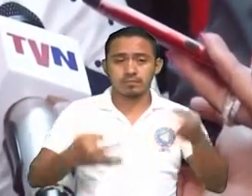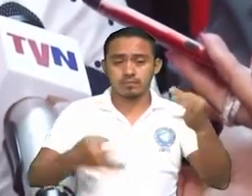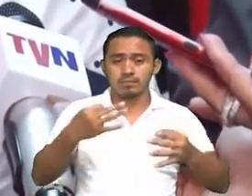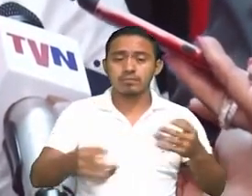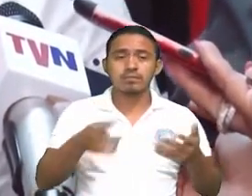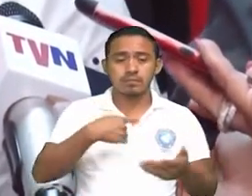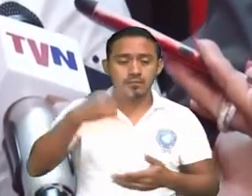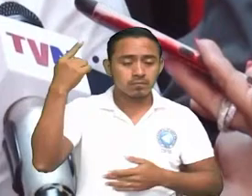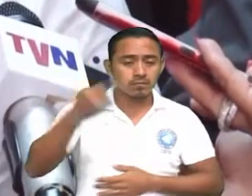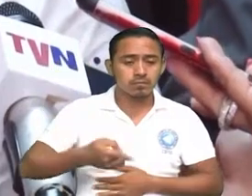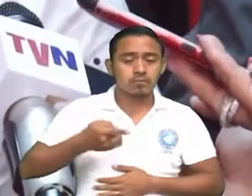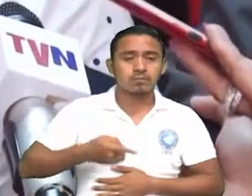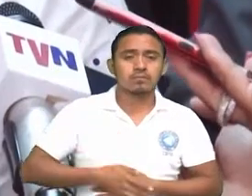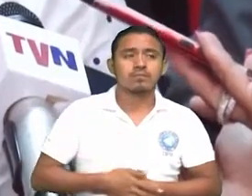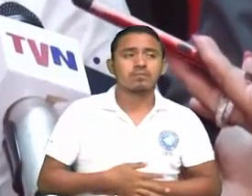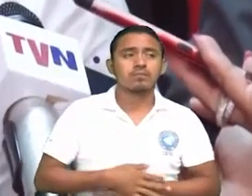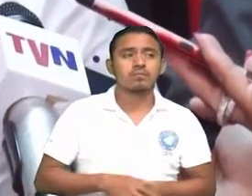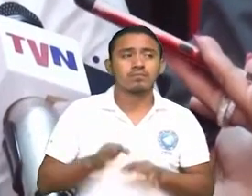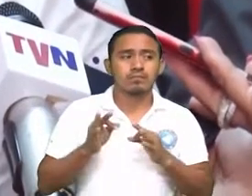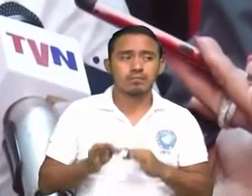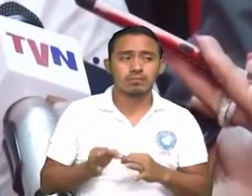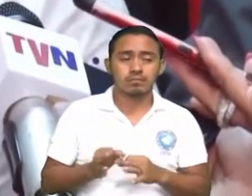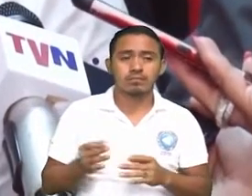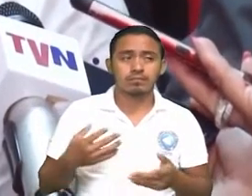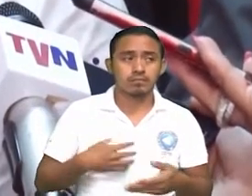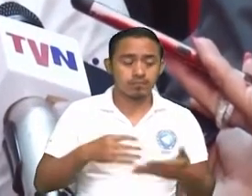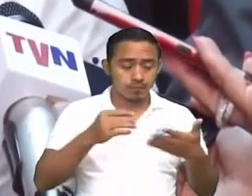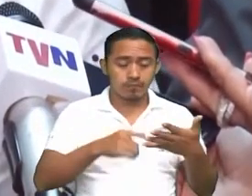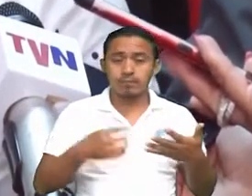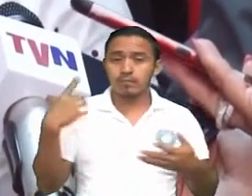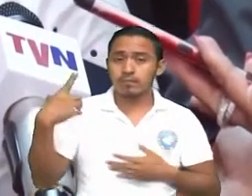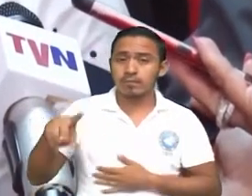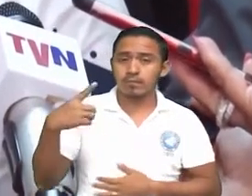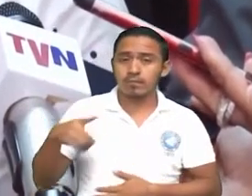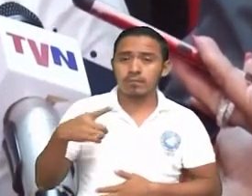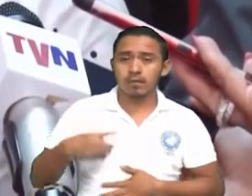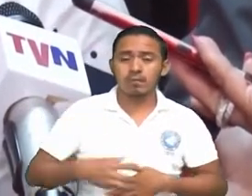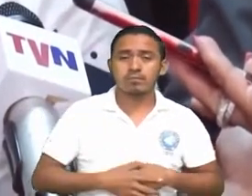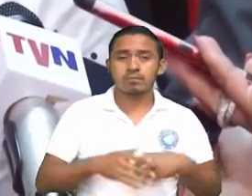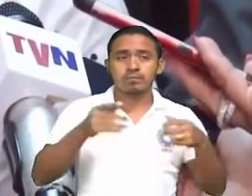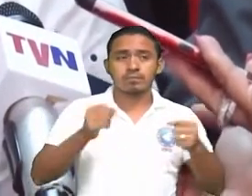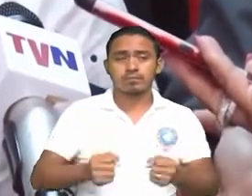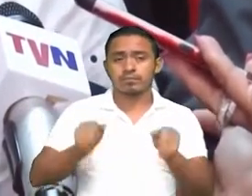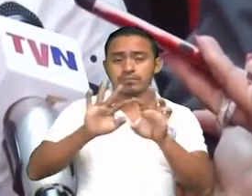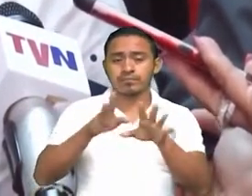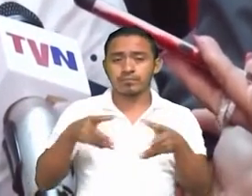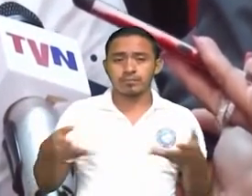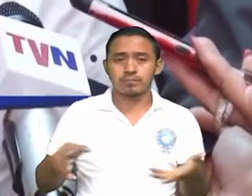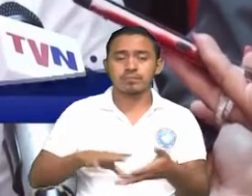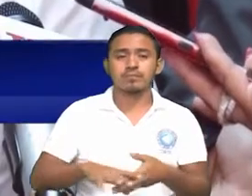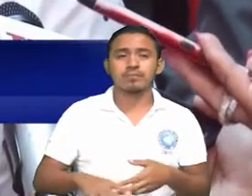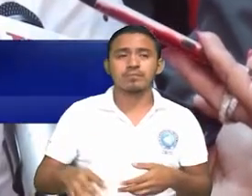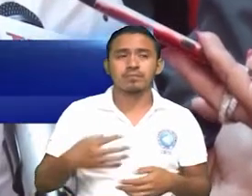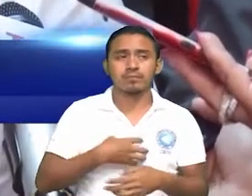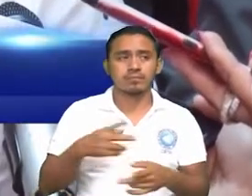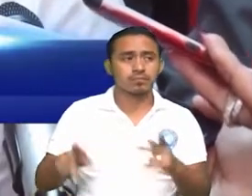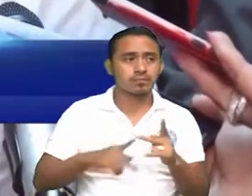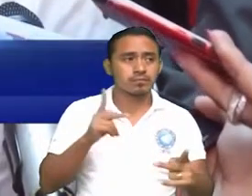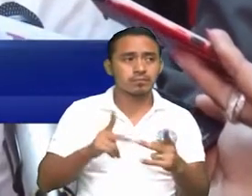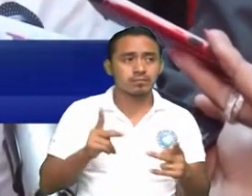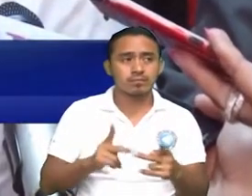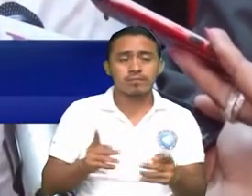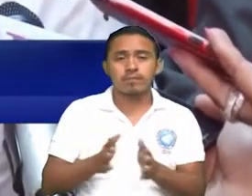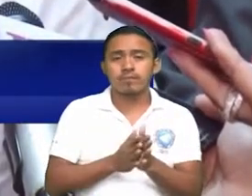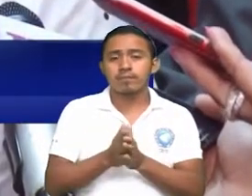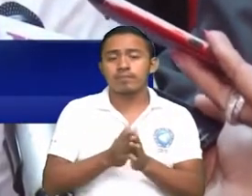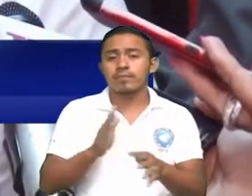obligatoria para garantizar el legítimo derecho de la y los trabajadores y el pleno disfrute de